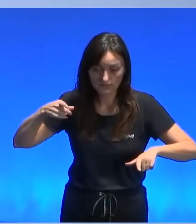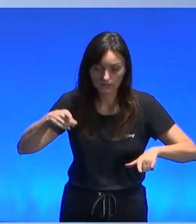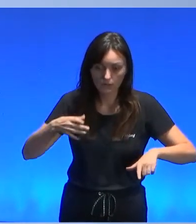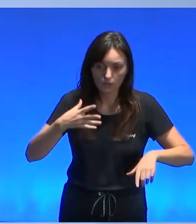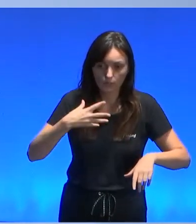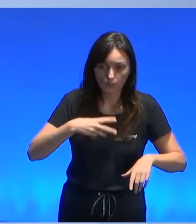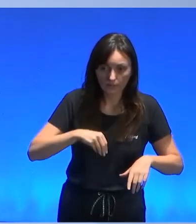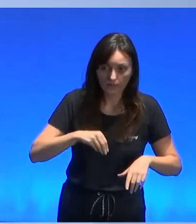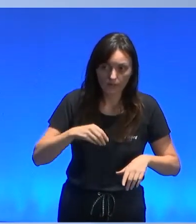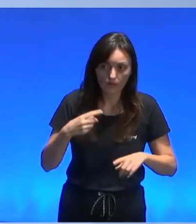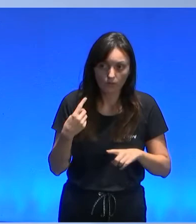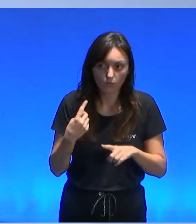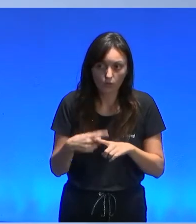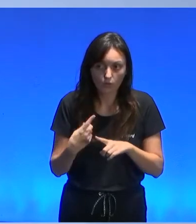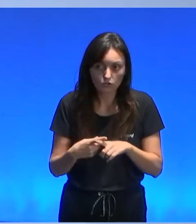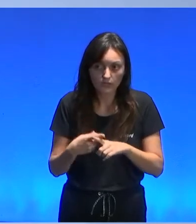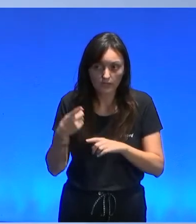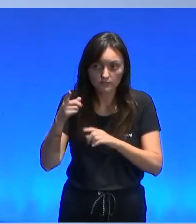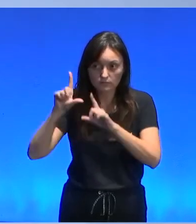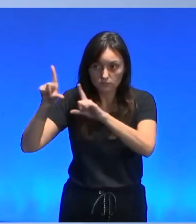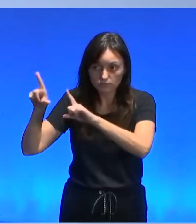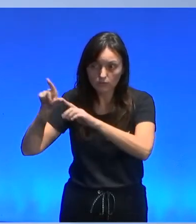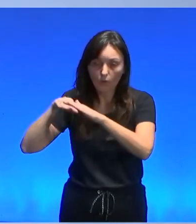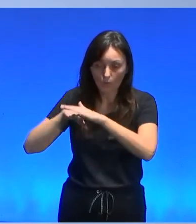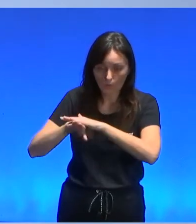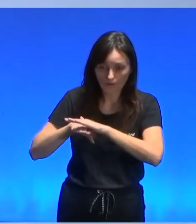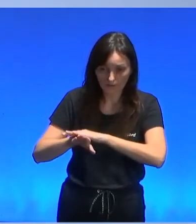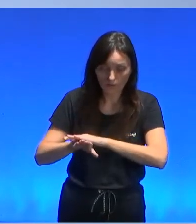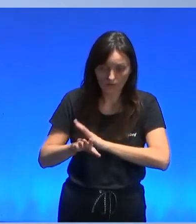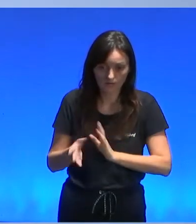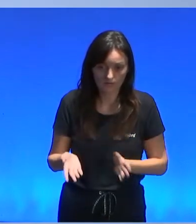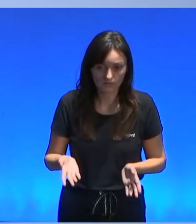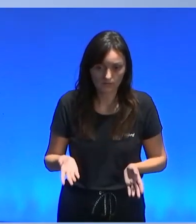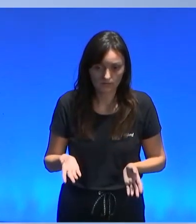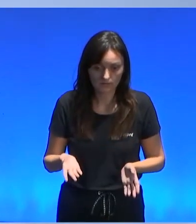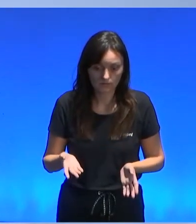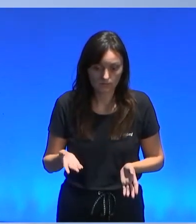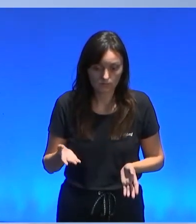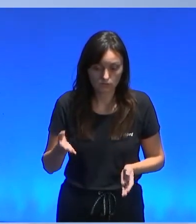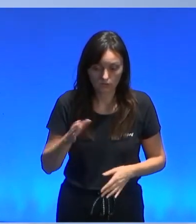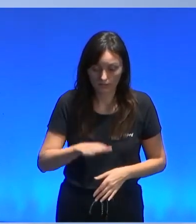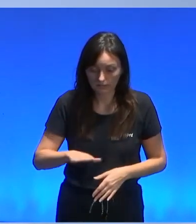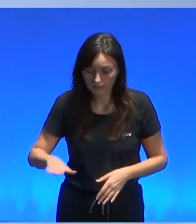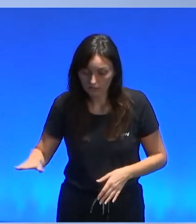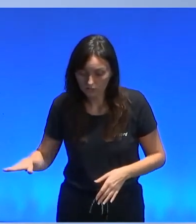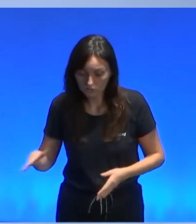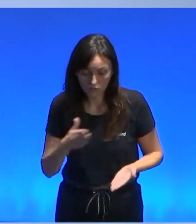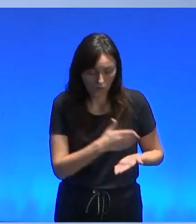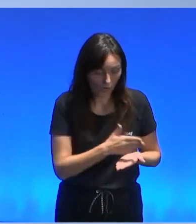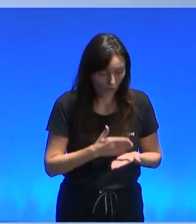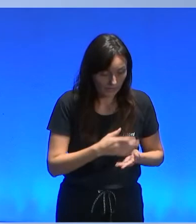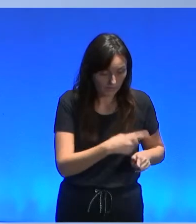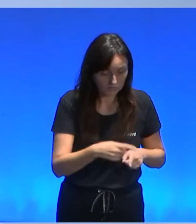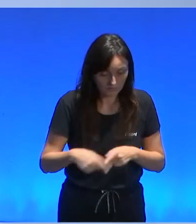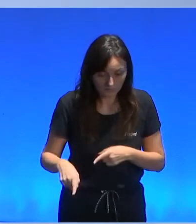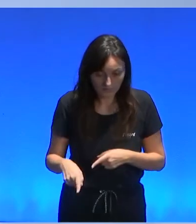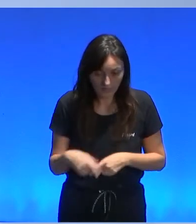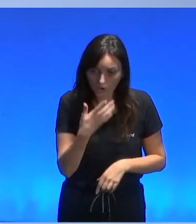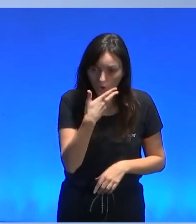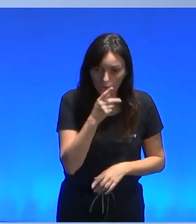pueda conservar su memoria. Como son niños que llegan de distintas escuelas, se conocen